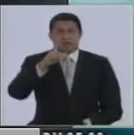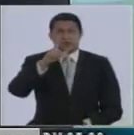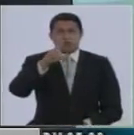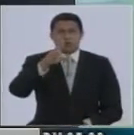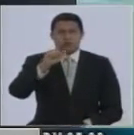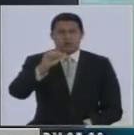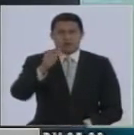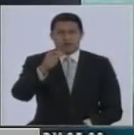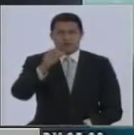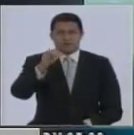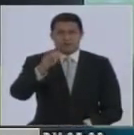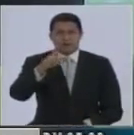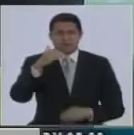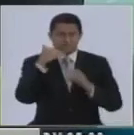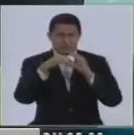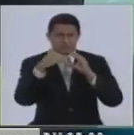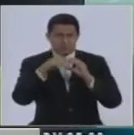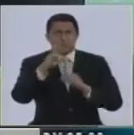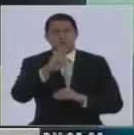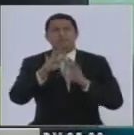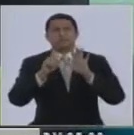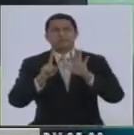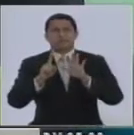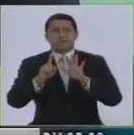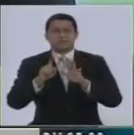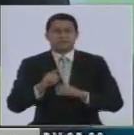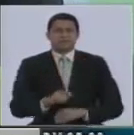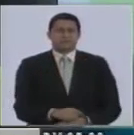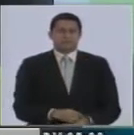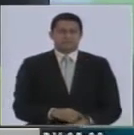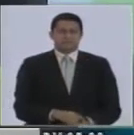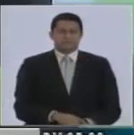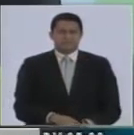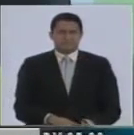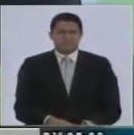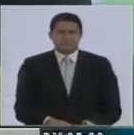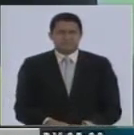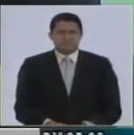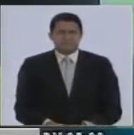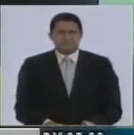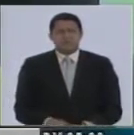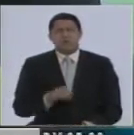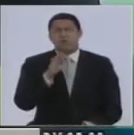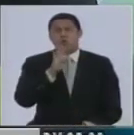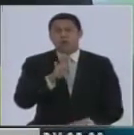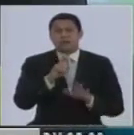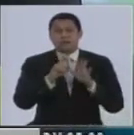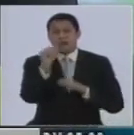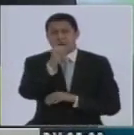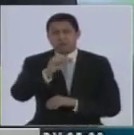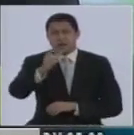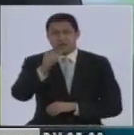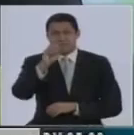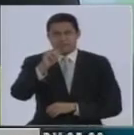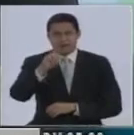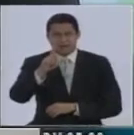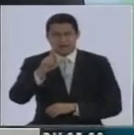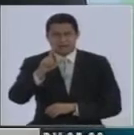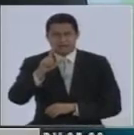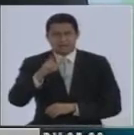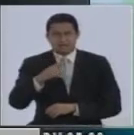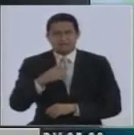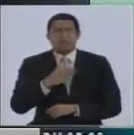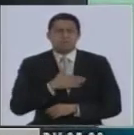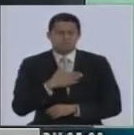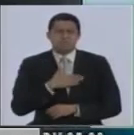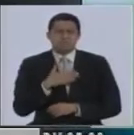gmail 46 l week 46 gmail.com un email